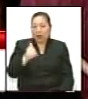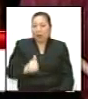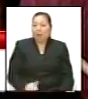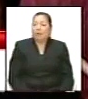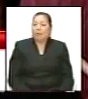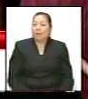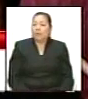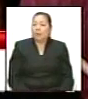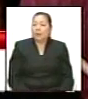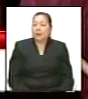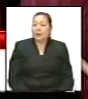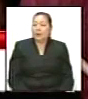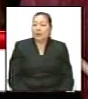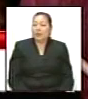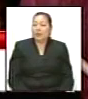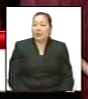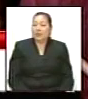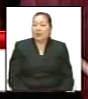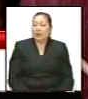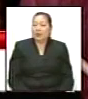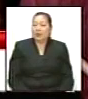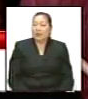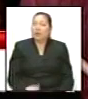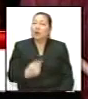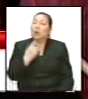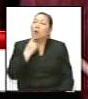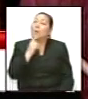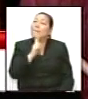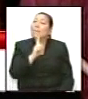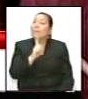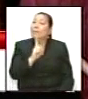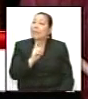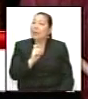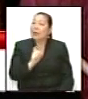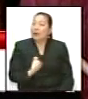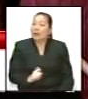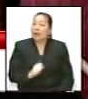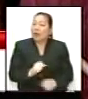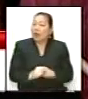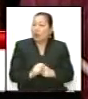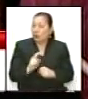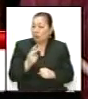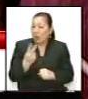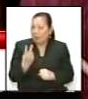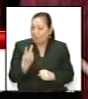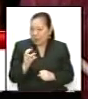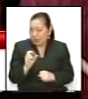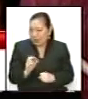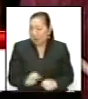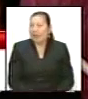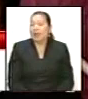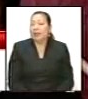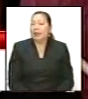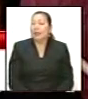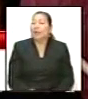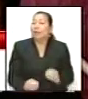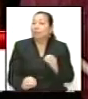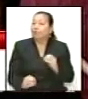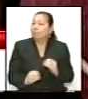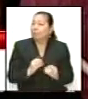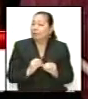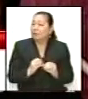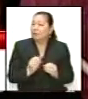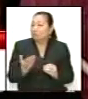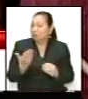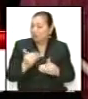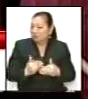Quiero, señor Chup, hacer algunas preguntas. Para el año 2020, a fin de cumplir con lo pendiente en reconstrucción,